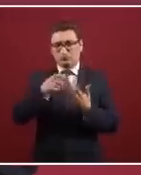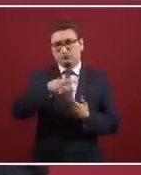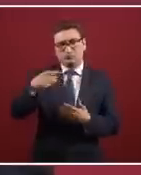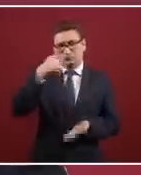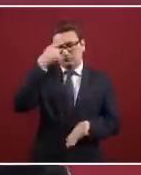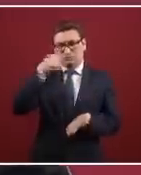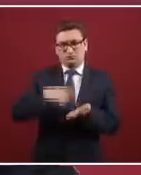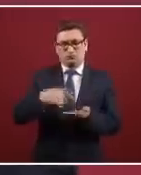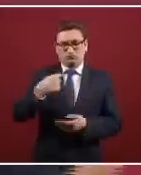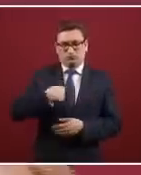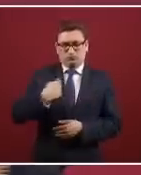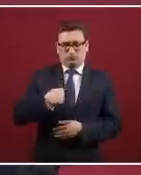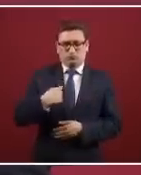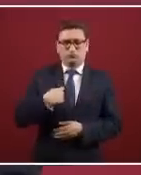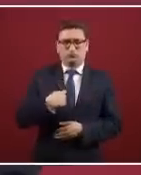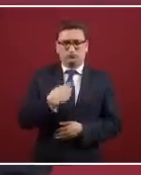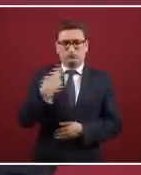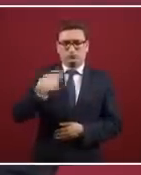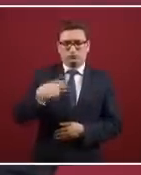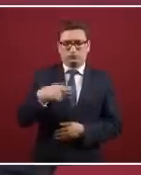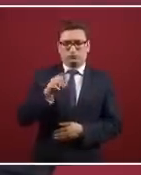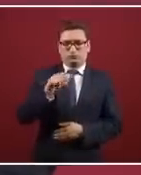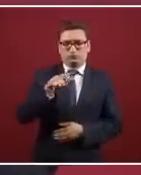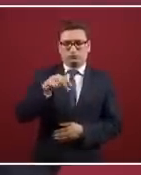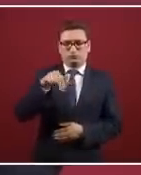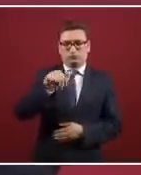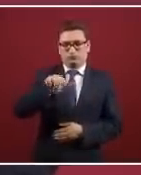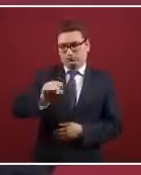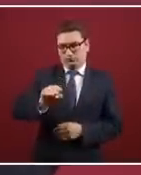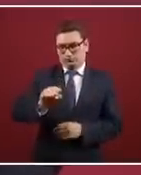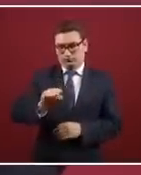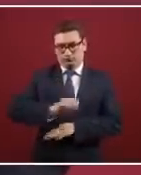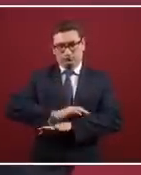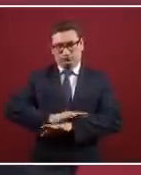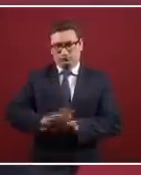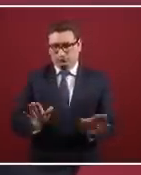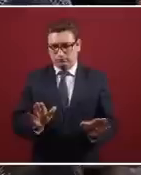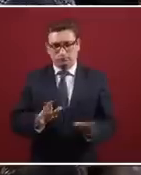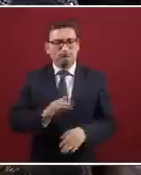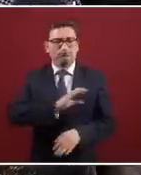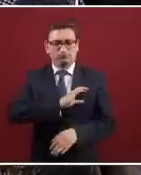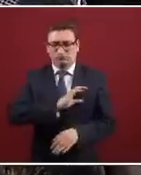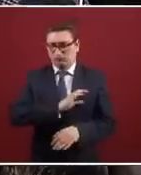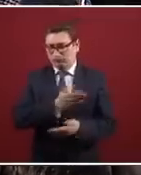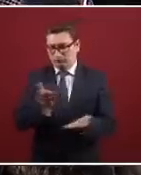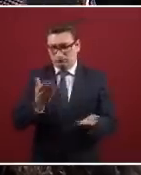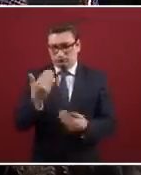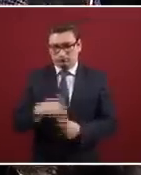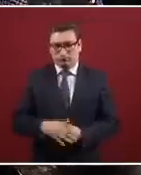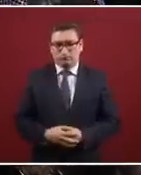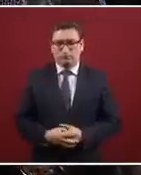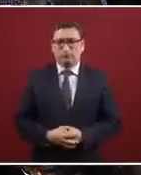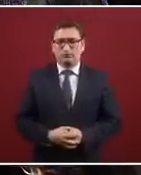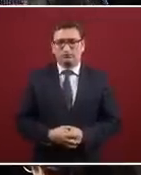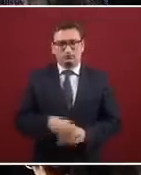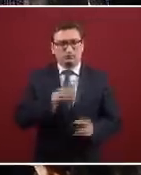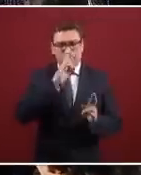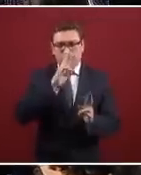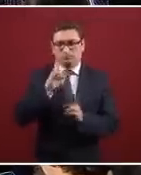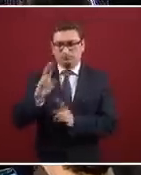sea, y ya, con todo cariño, o sea, y